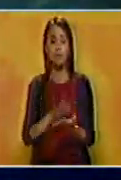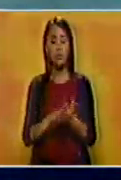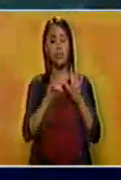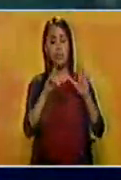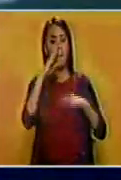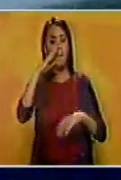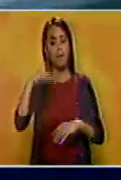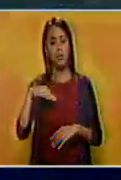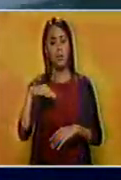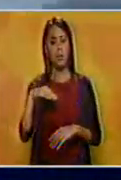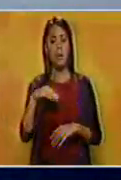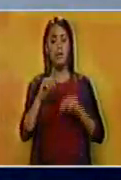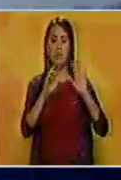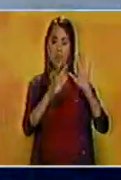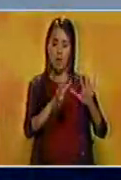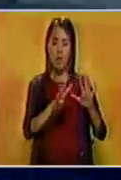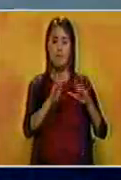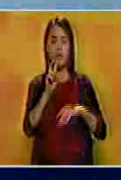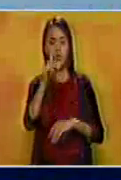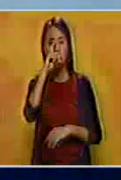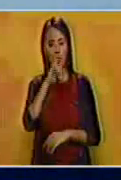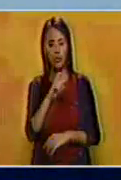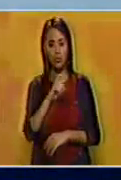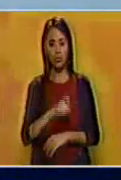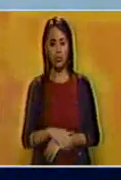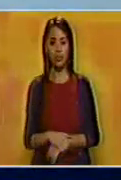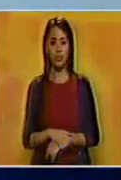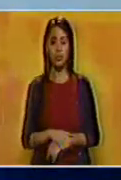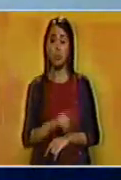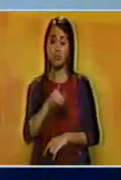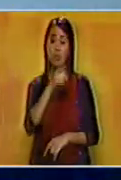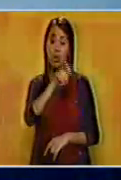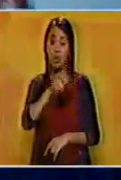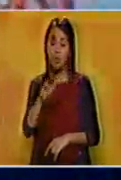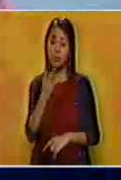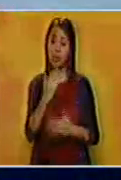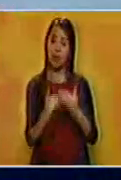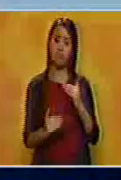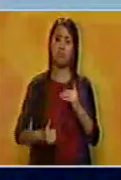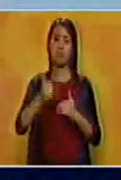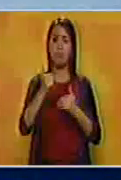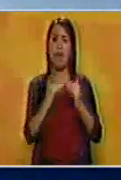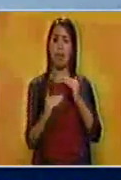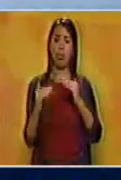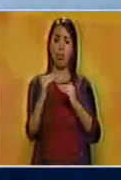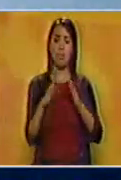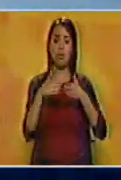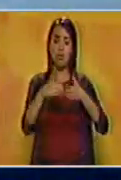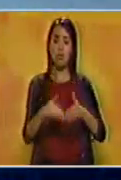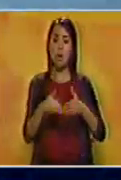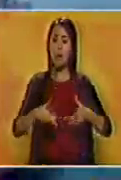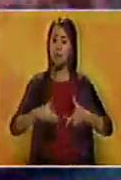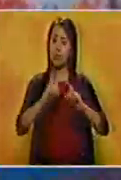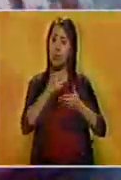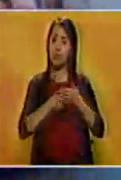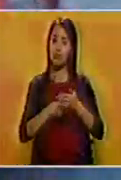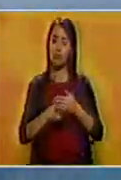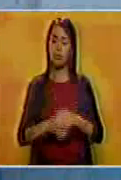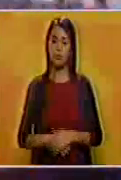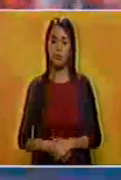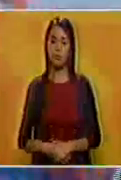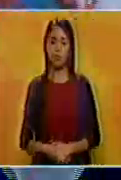6 menores entre 9 y 2 años. Se conoció que el número de pasajeros sobrepasa la capacidad máxima autorizada.